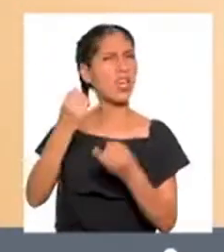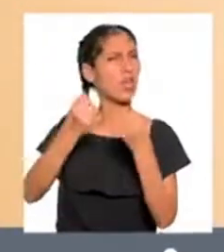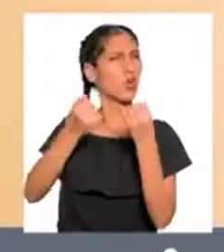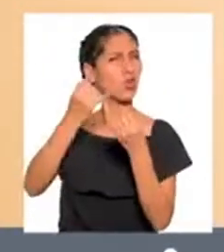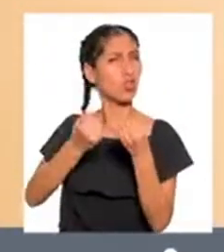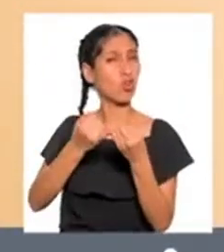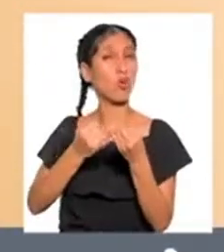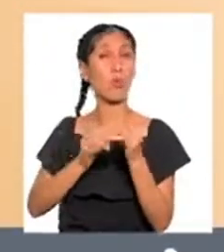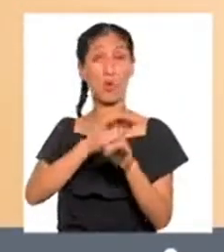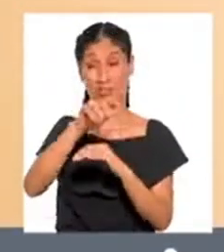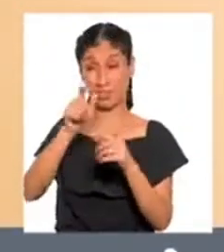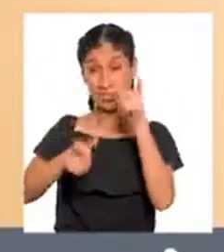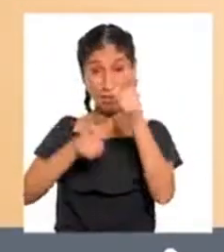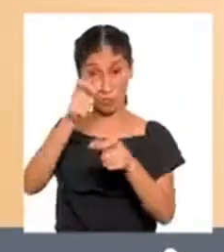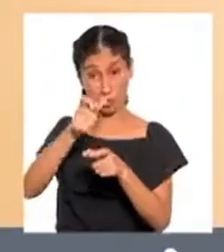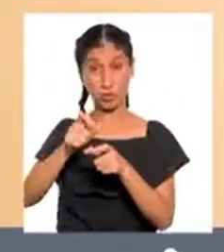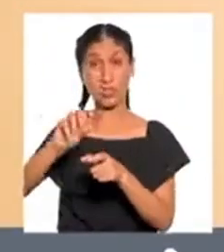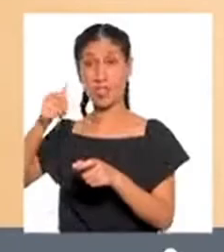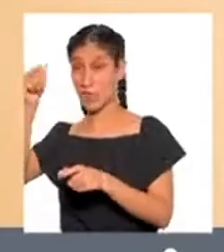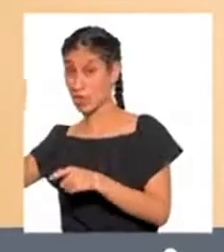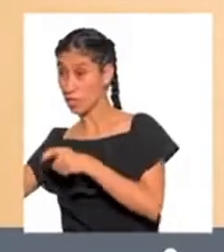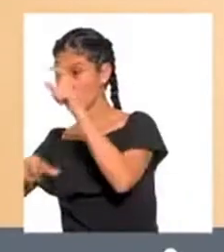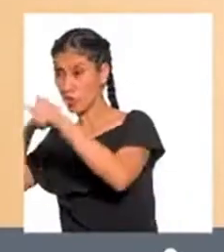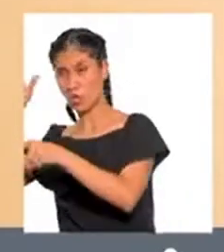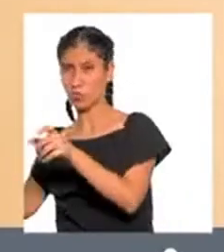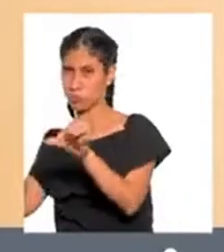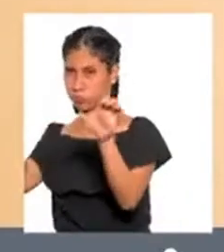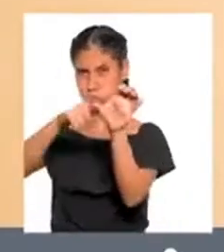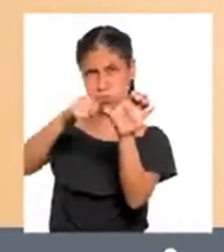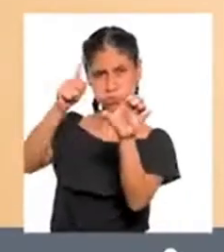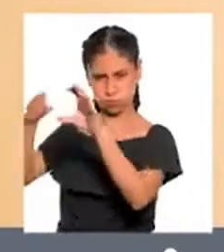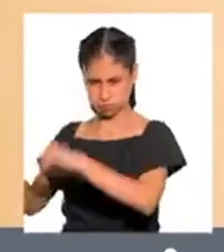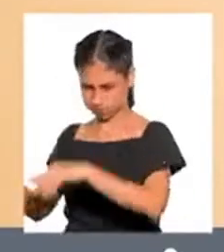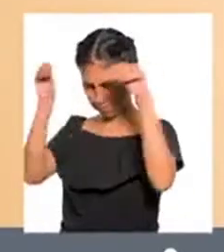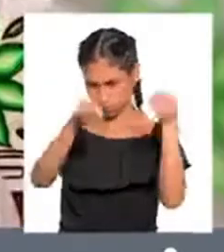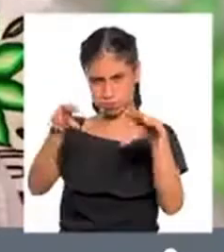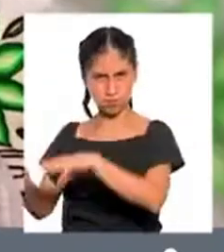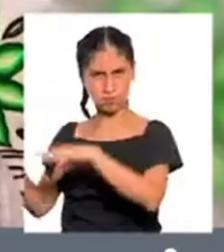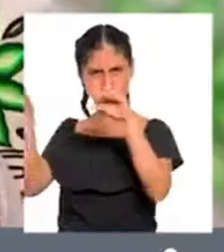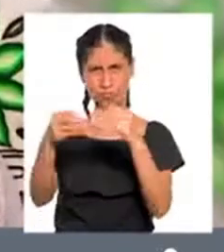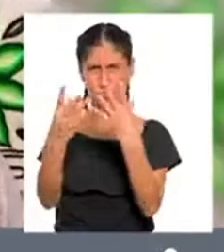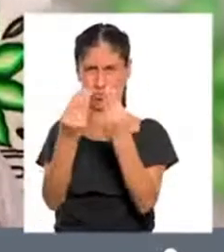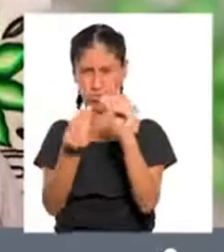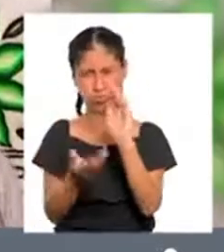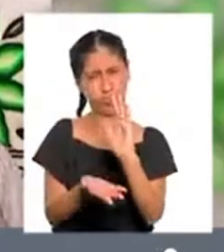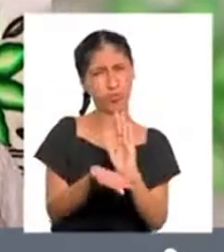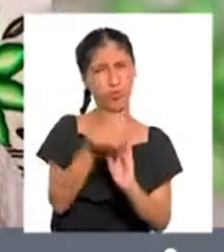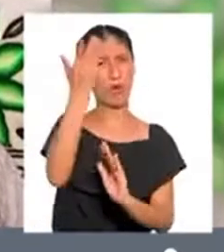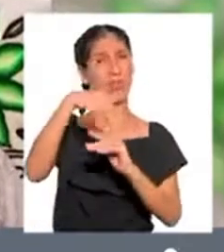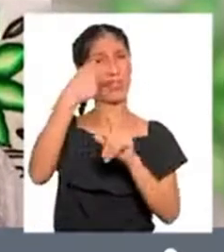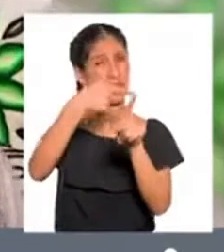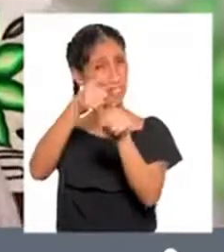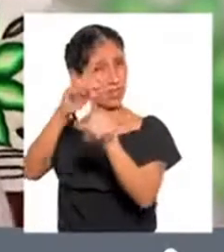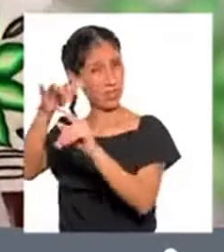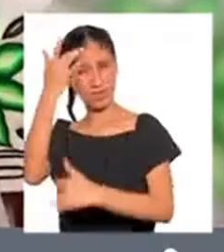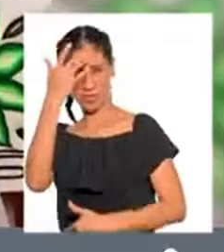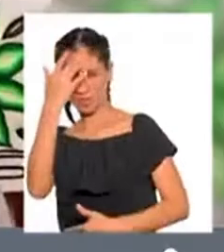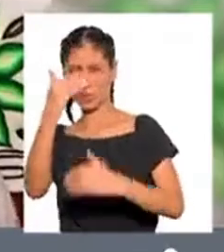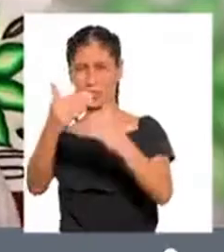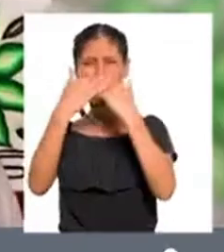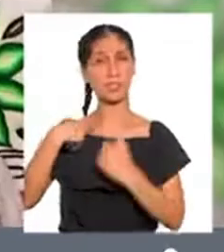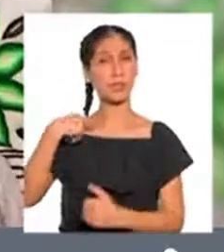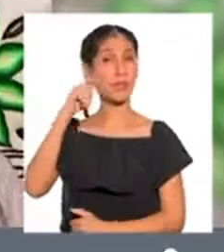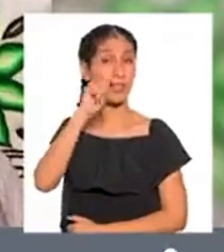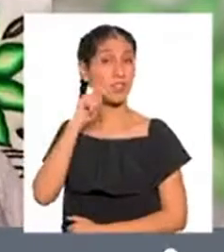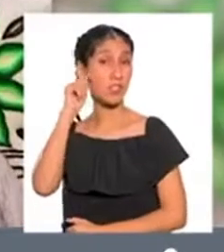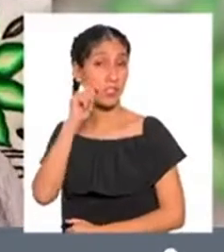crecimiento desordenado de las ciudades favoreció la aparición de enfermedades. Hablando con mis tíos, me comentaron que